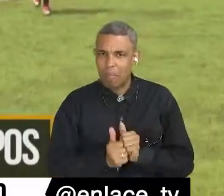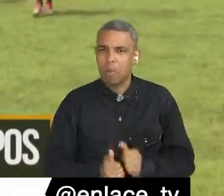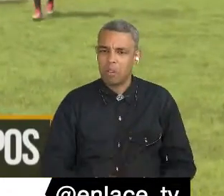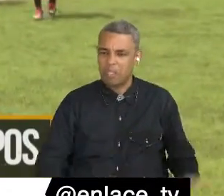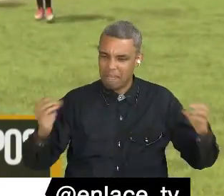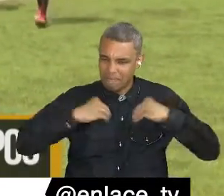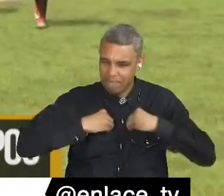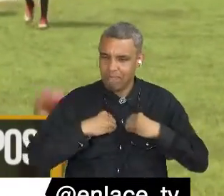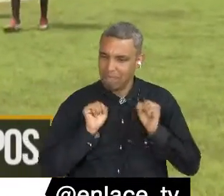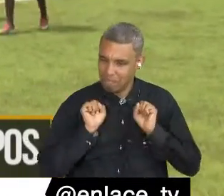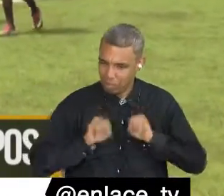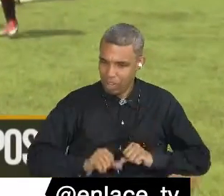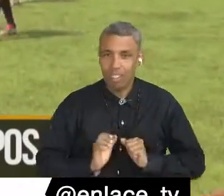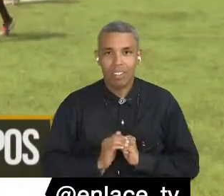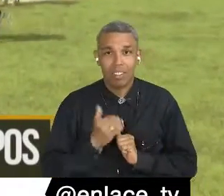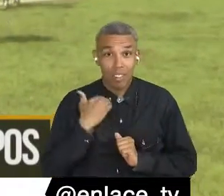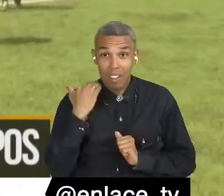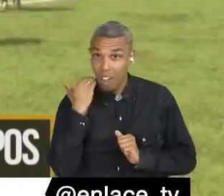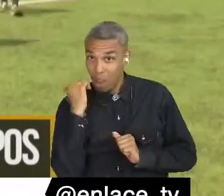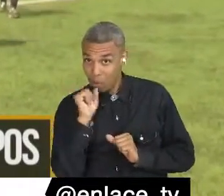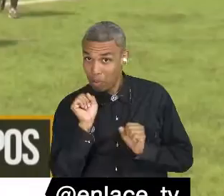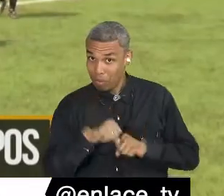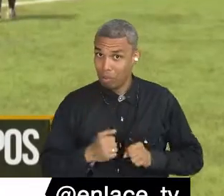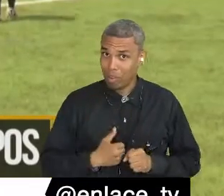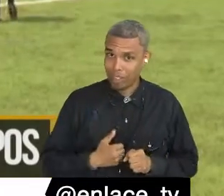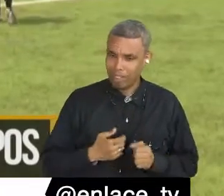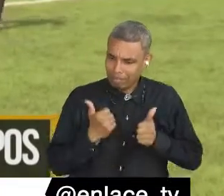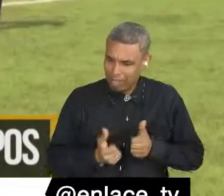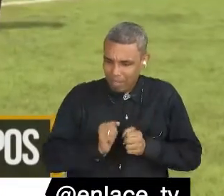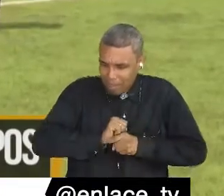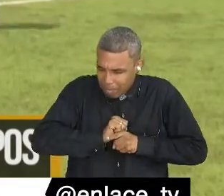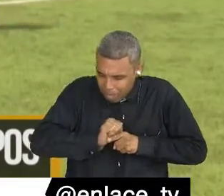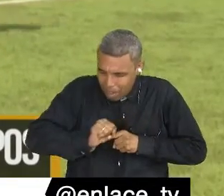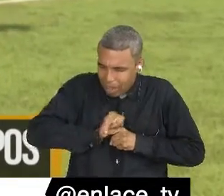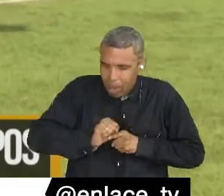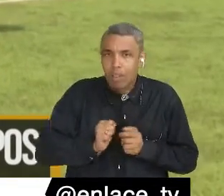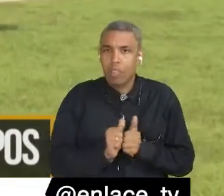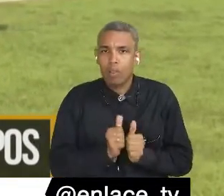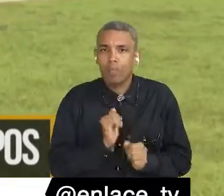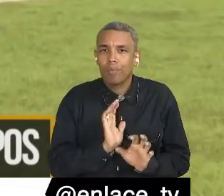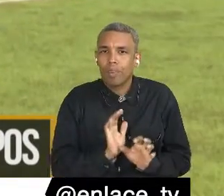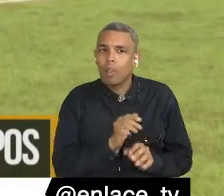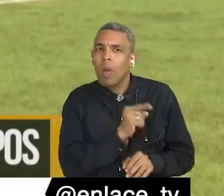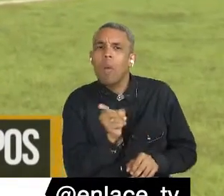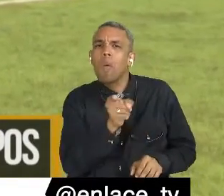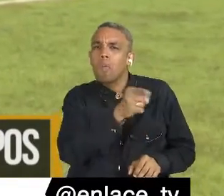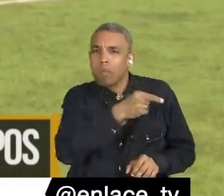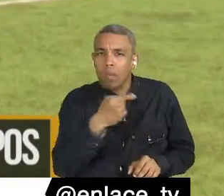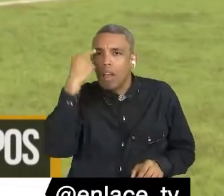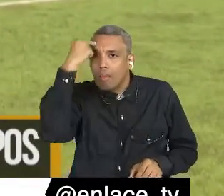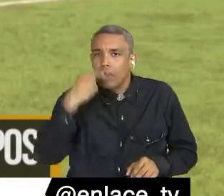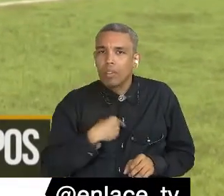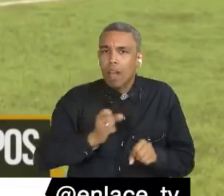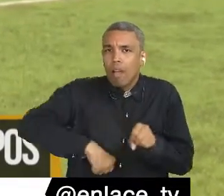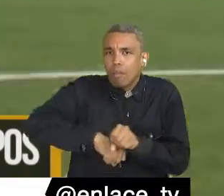las mujeres juguemos este deporte que supuestamente era solamente masculino, y